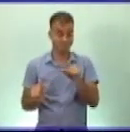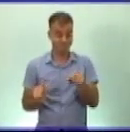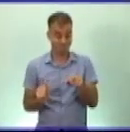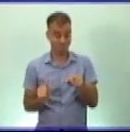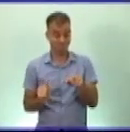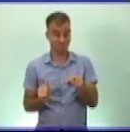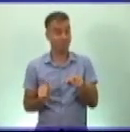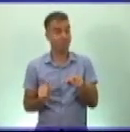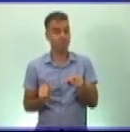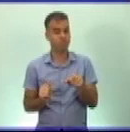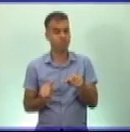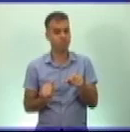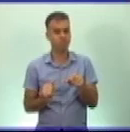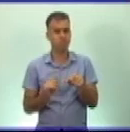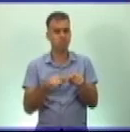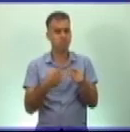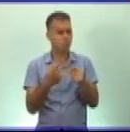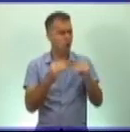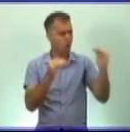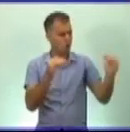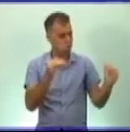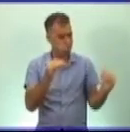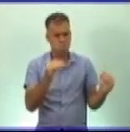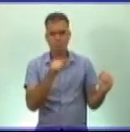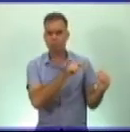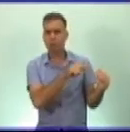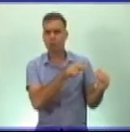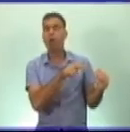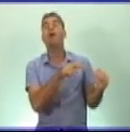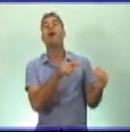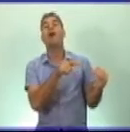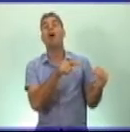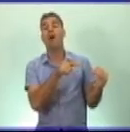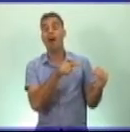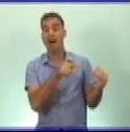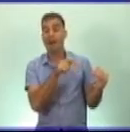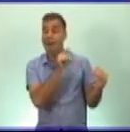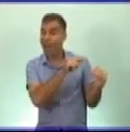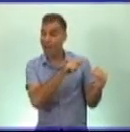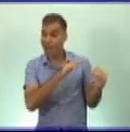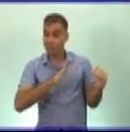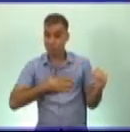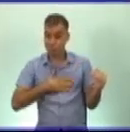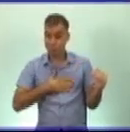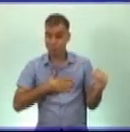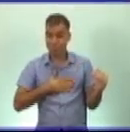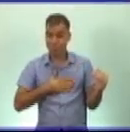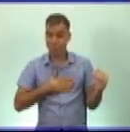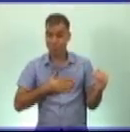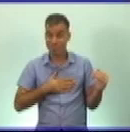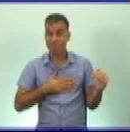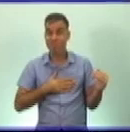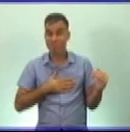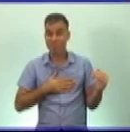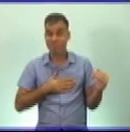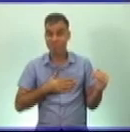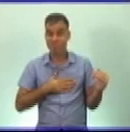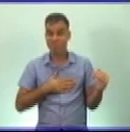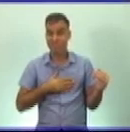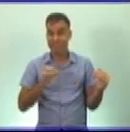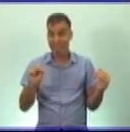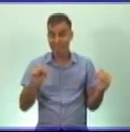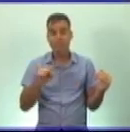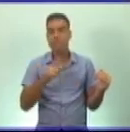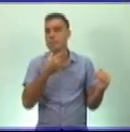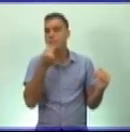oxígeno, ¿por qué disminuye su número de oxidación? Porque esta especie, el octazufre, el azufre perdió electrones, pero las gana